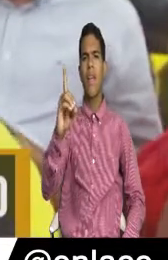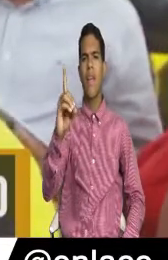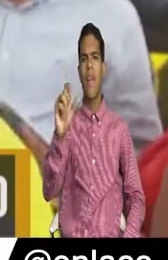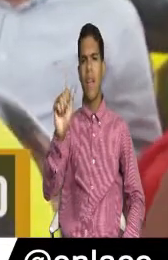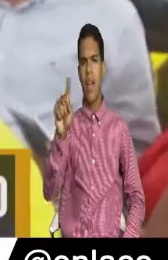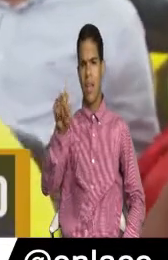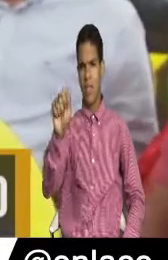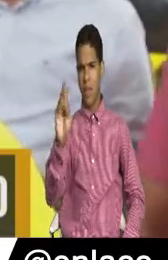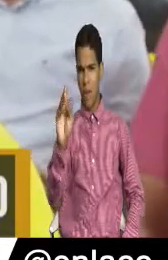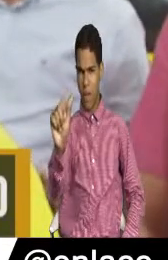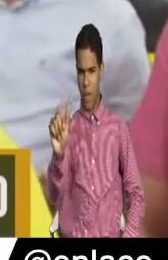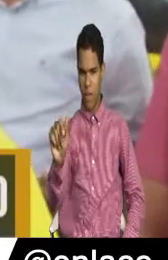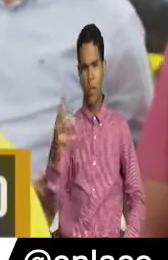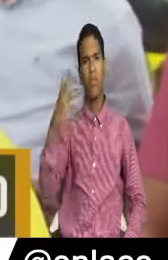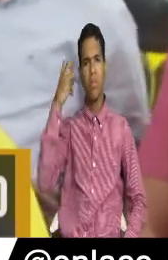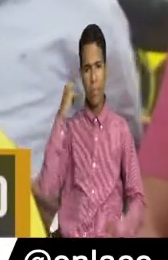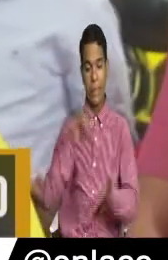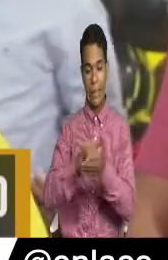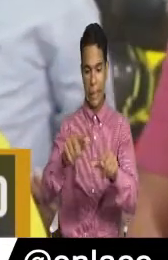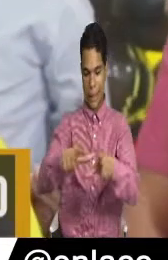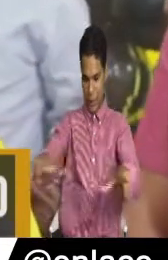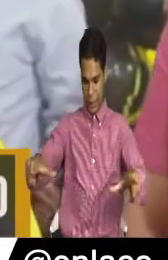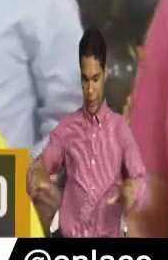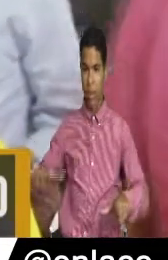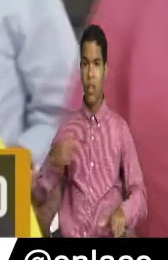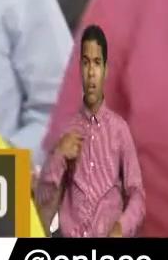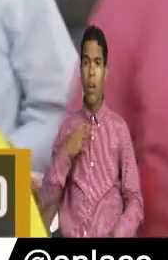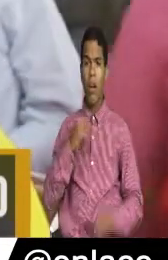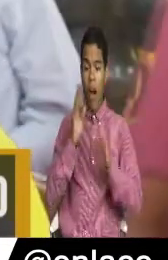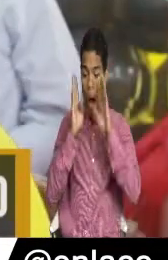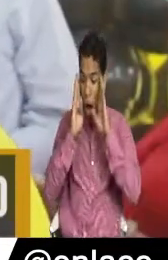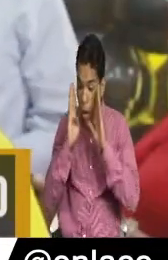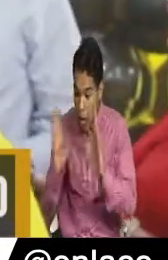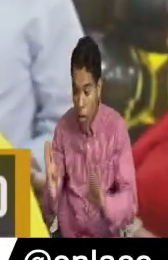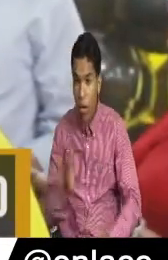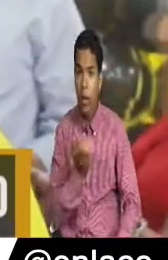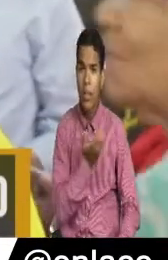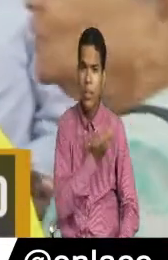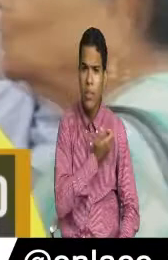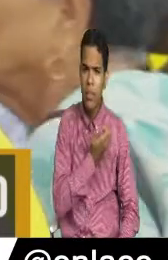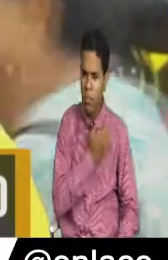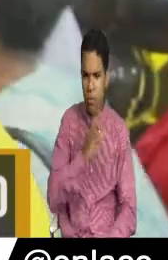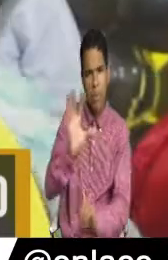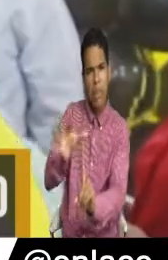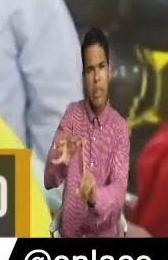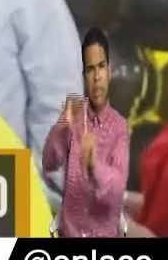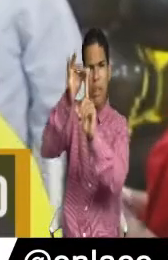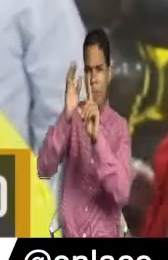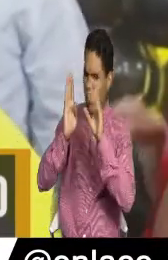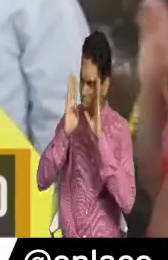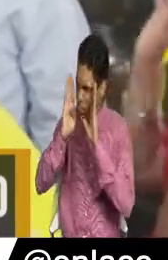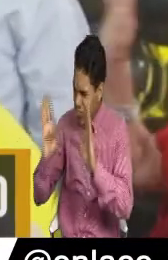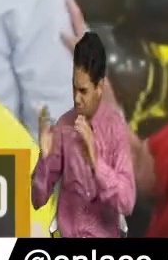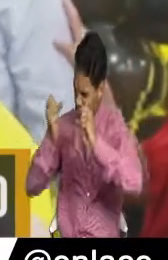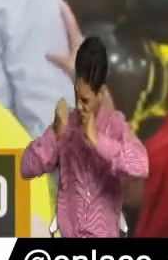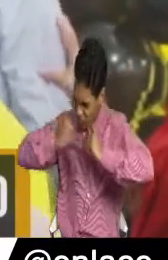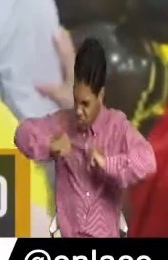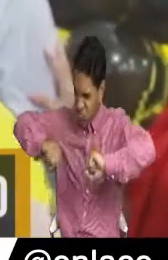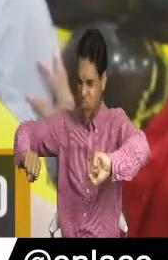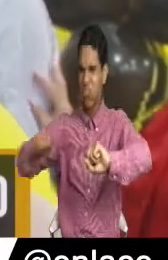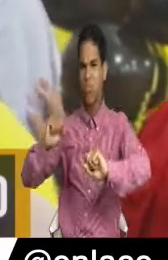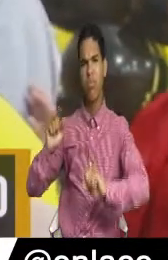antes una administración municipal le había dedicado realmente tanto para trabajar por la